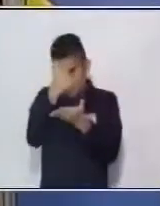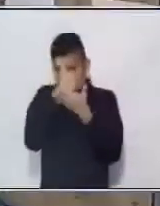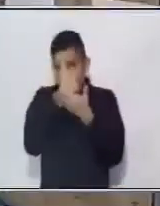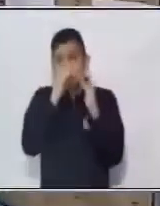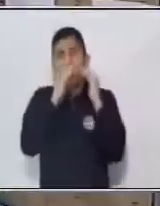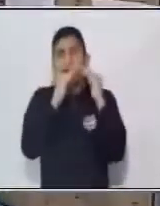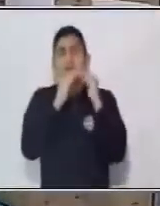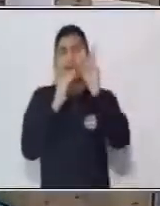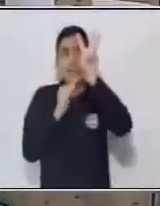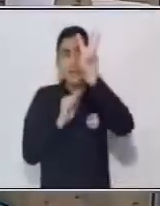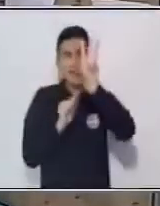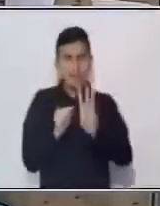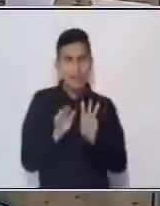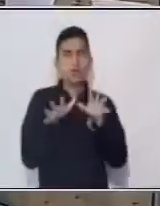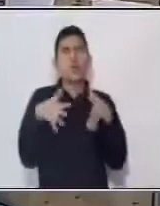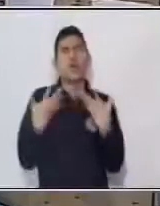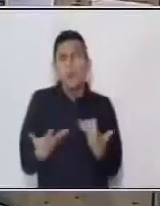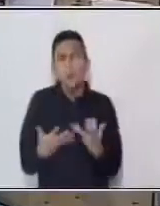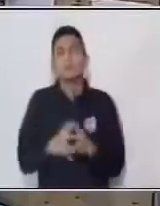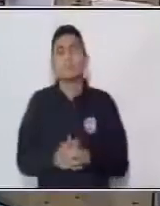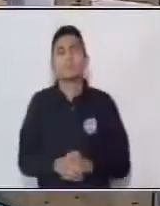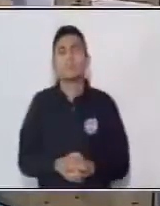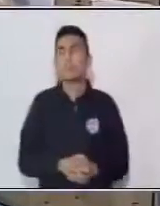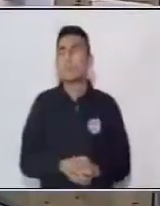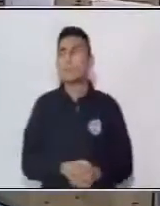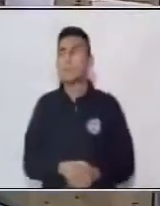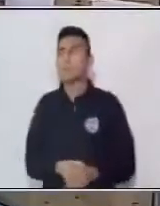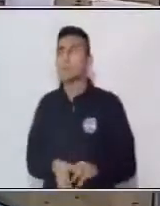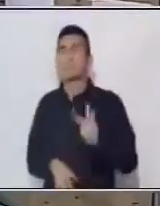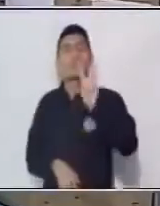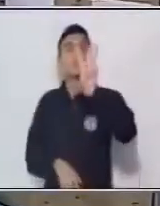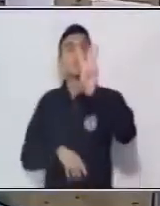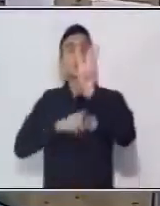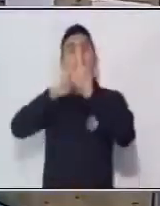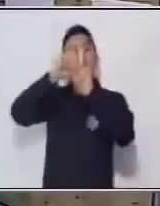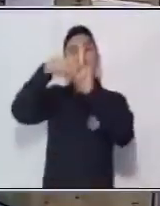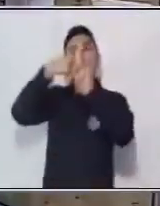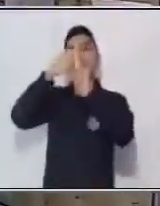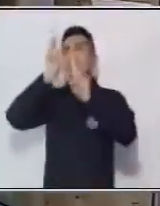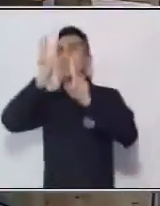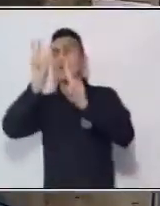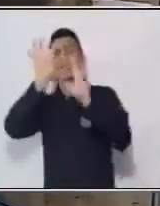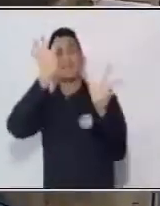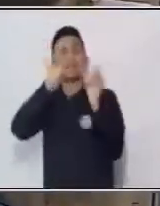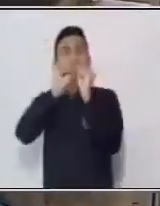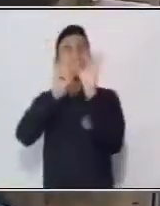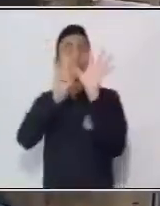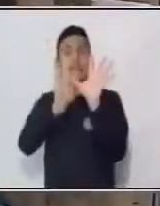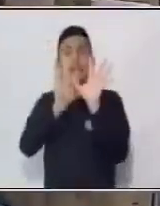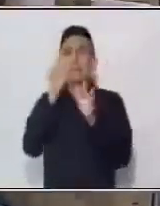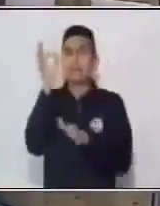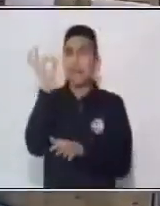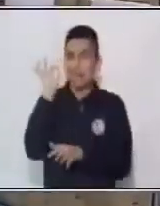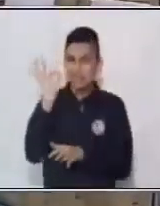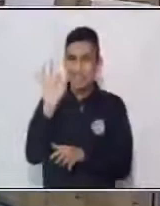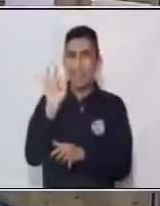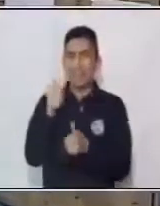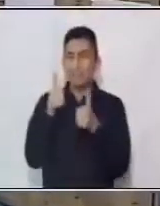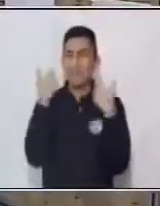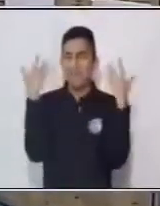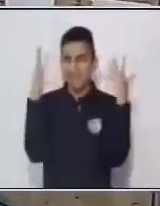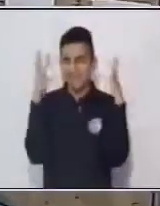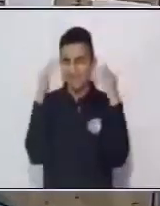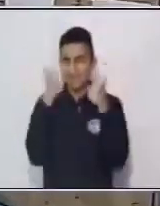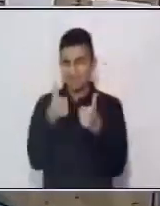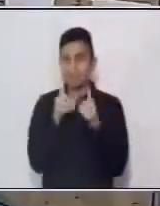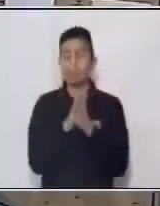contemos de tres en tres. Tres, seis. Excelente, chicos. Lo hicieron muy bien.